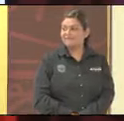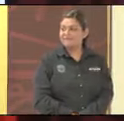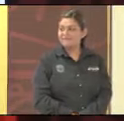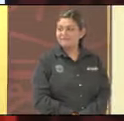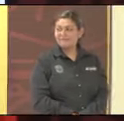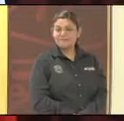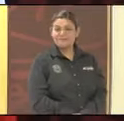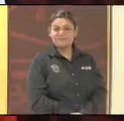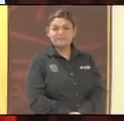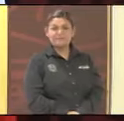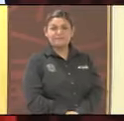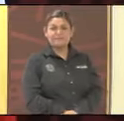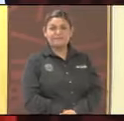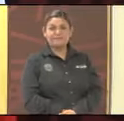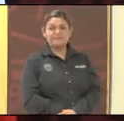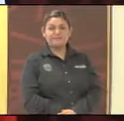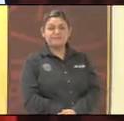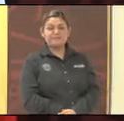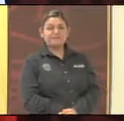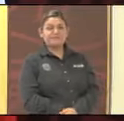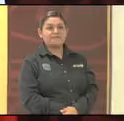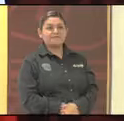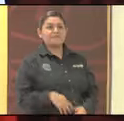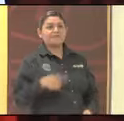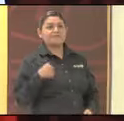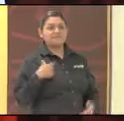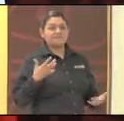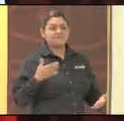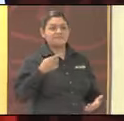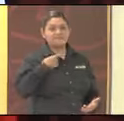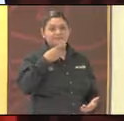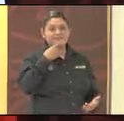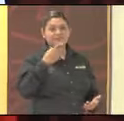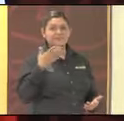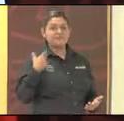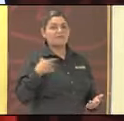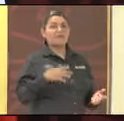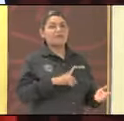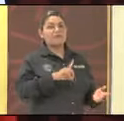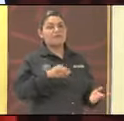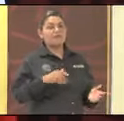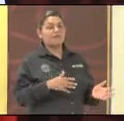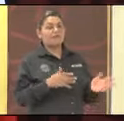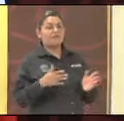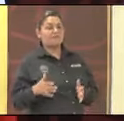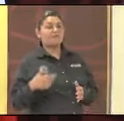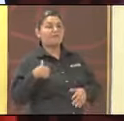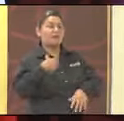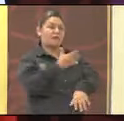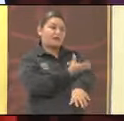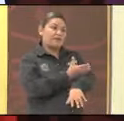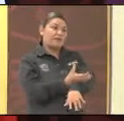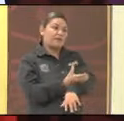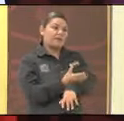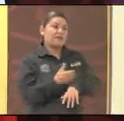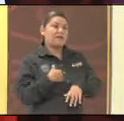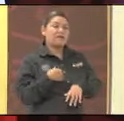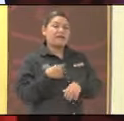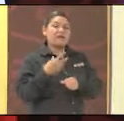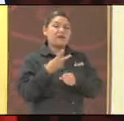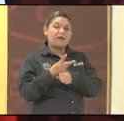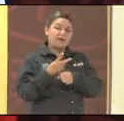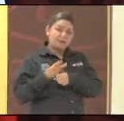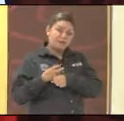Y pues se realizó, les decía, este convenio, y luego nos fuimos, me acompañó, invité